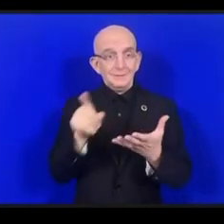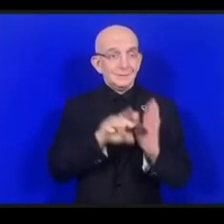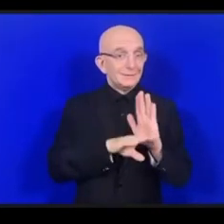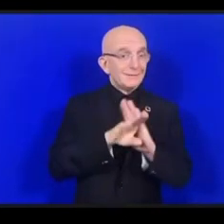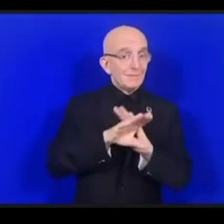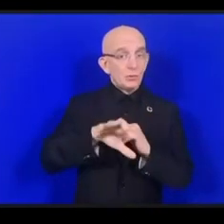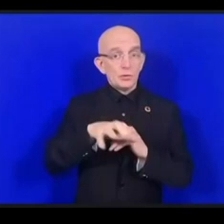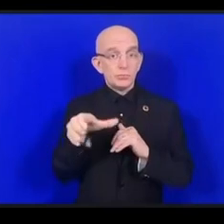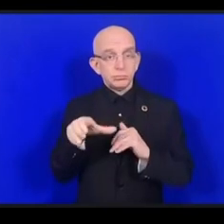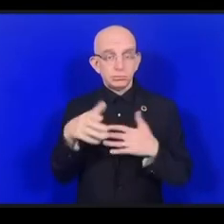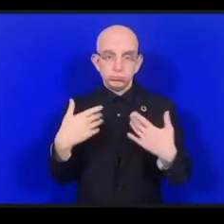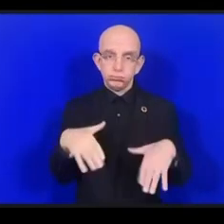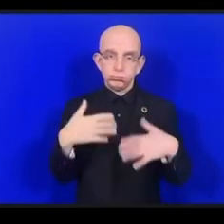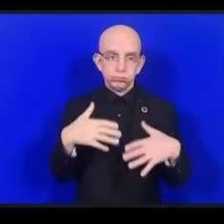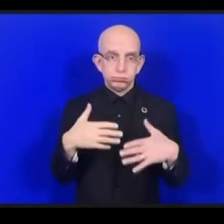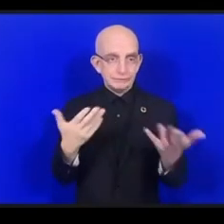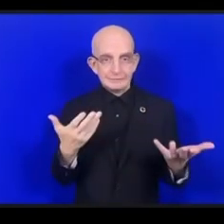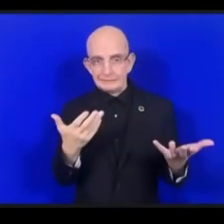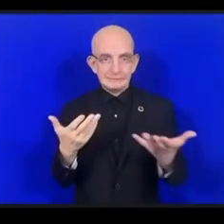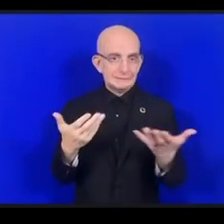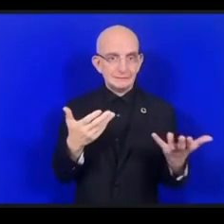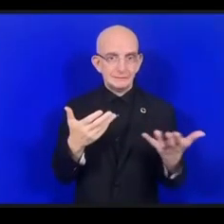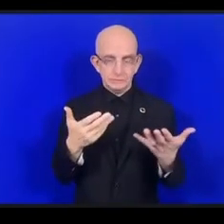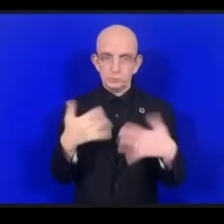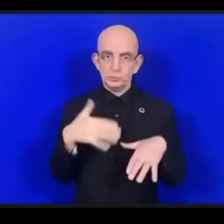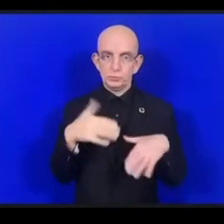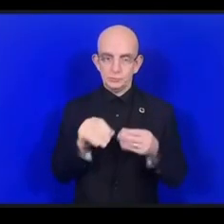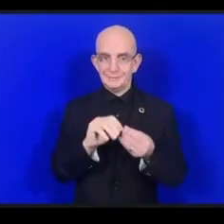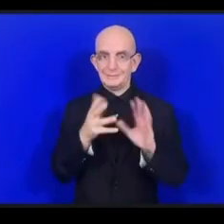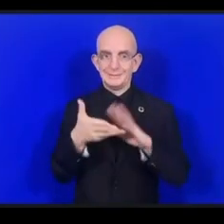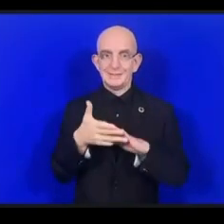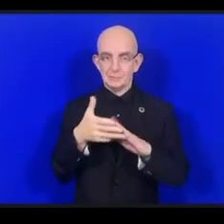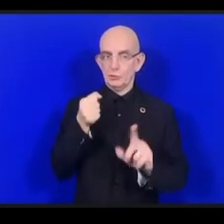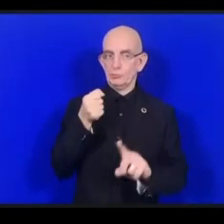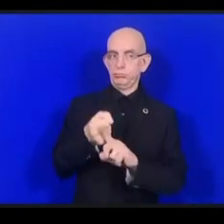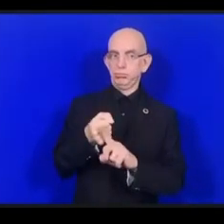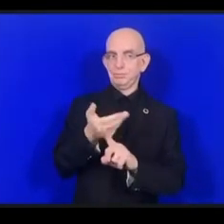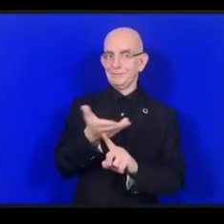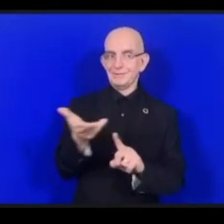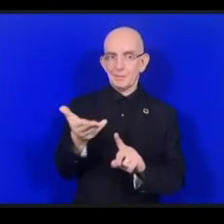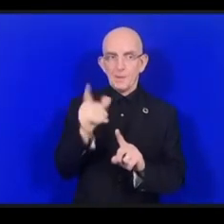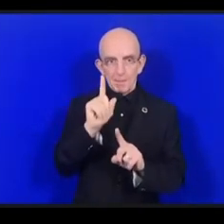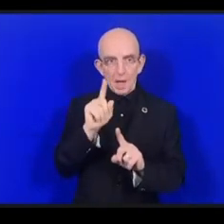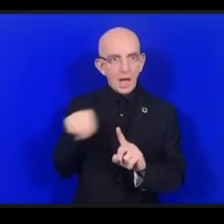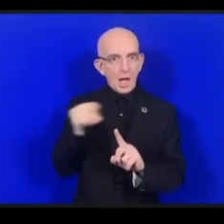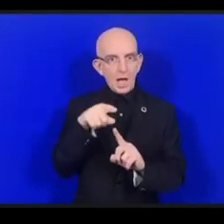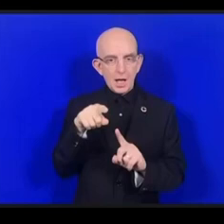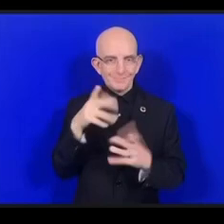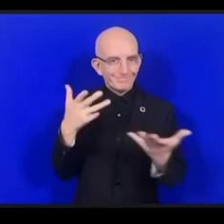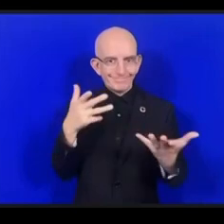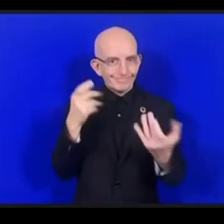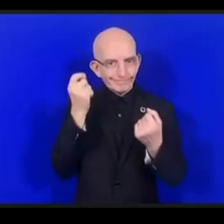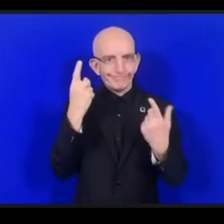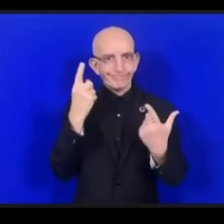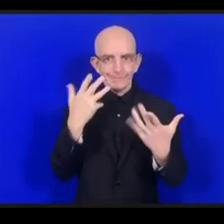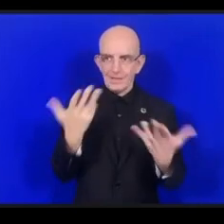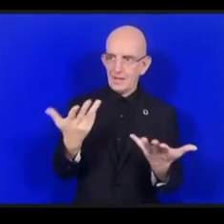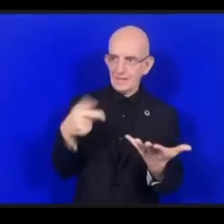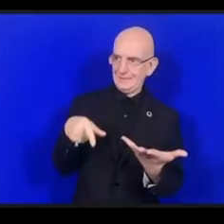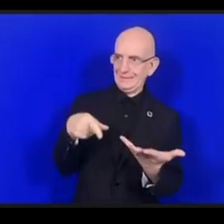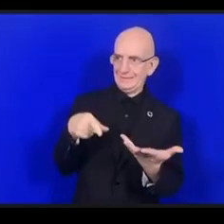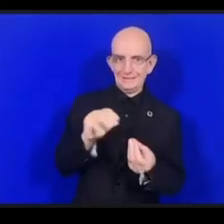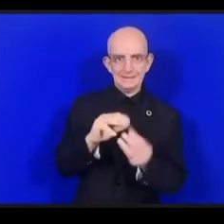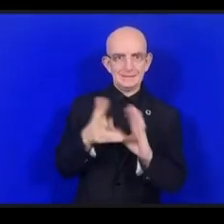tienen gran idea de los impactos que tiene la utilización de internet ni siquiera entienden a cabalidad